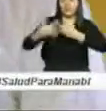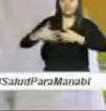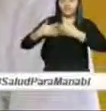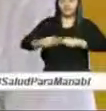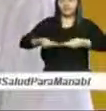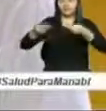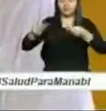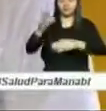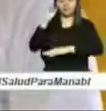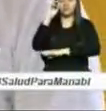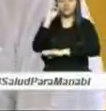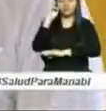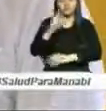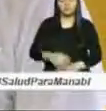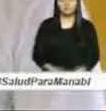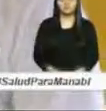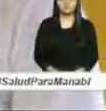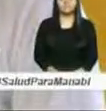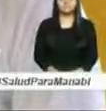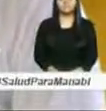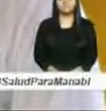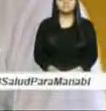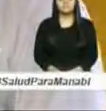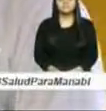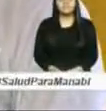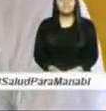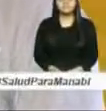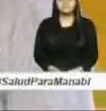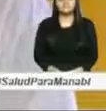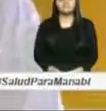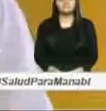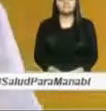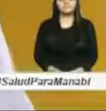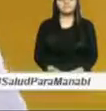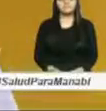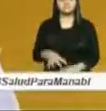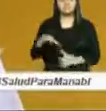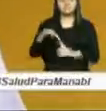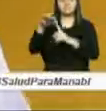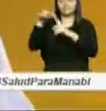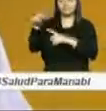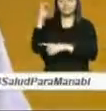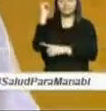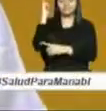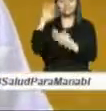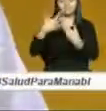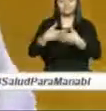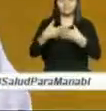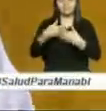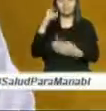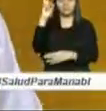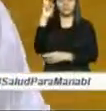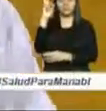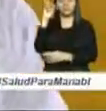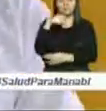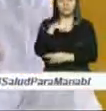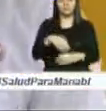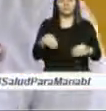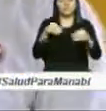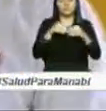de prefabricados para las escuelas siglo XXI. Va a ser la principal industria del Cantón Rocafuerte y una de